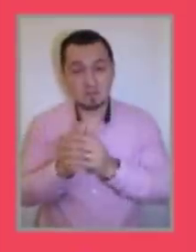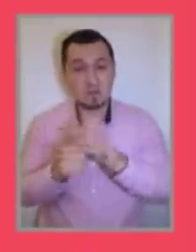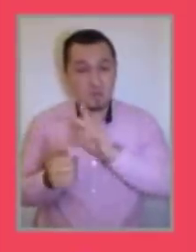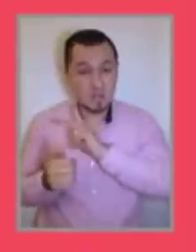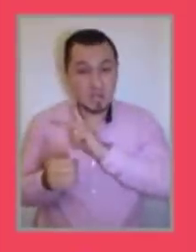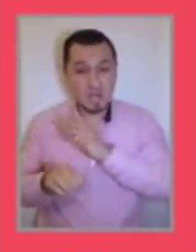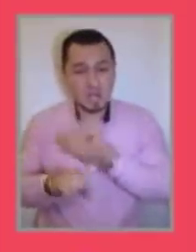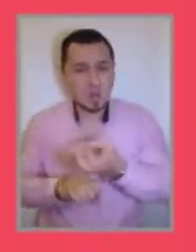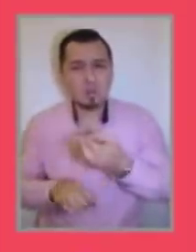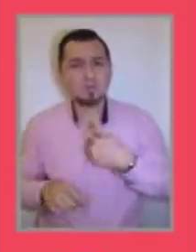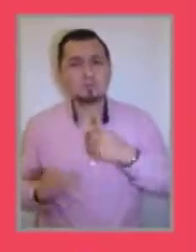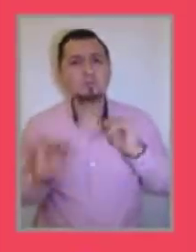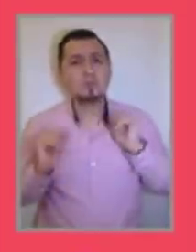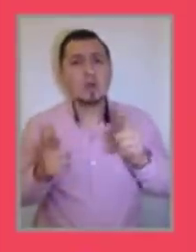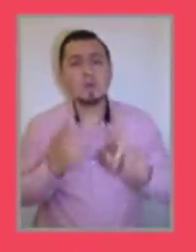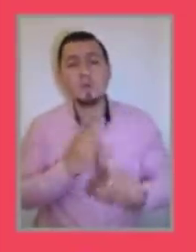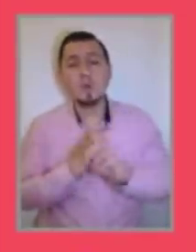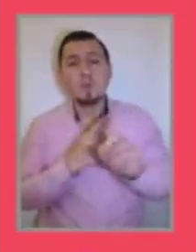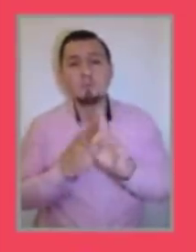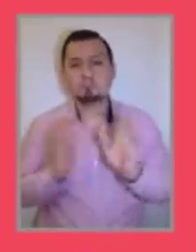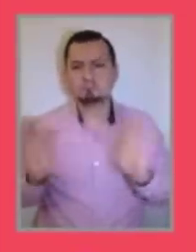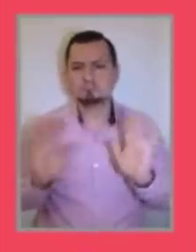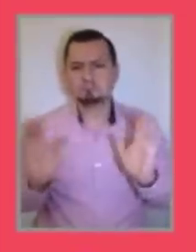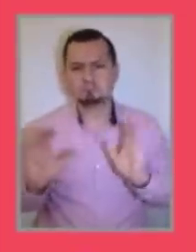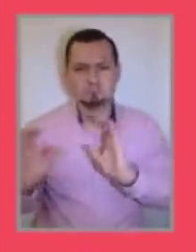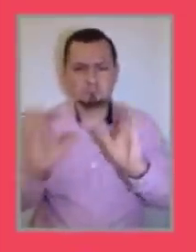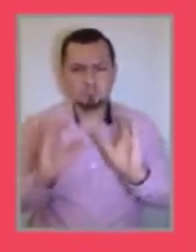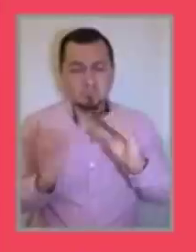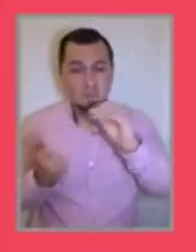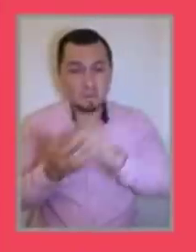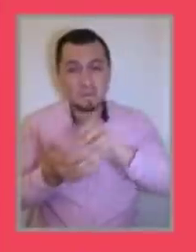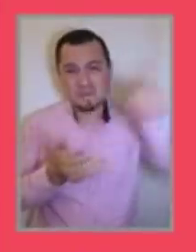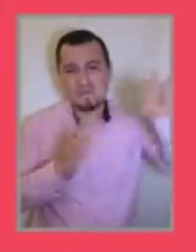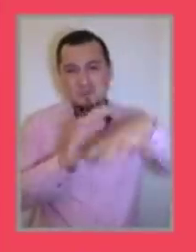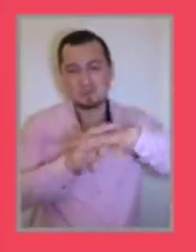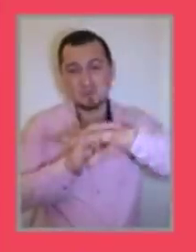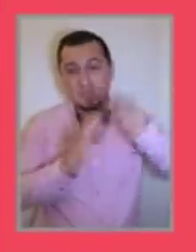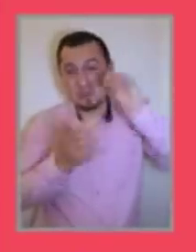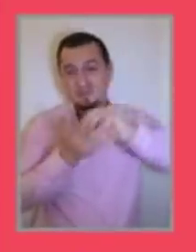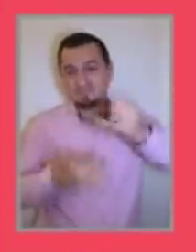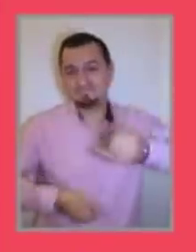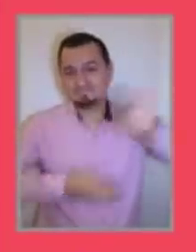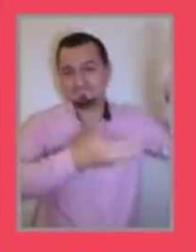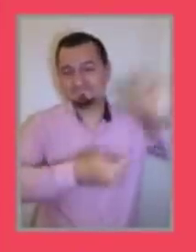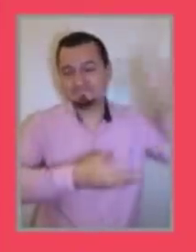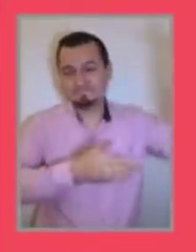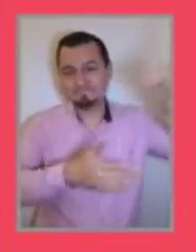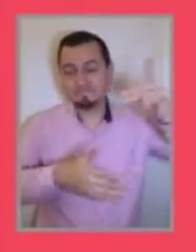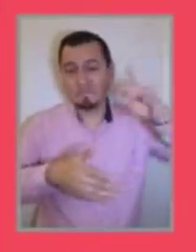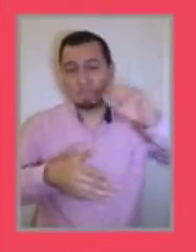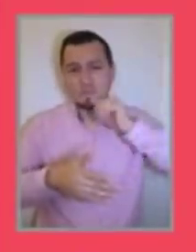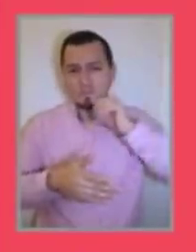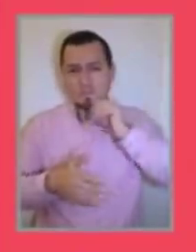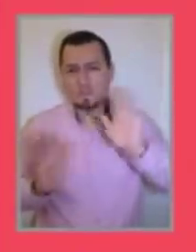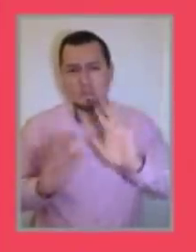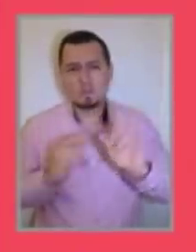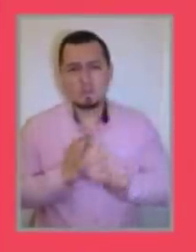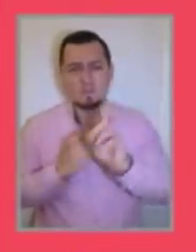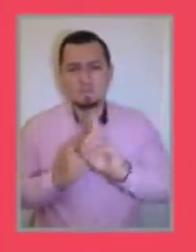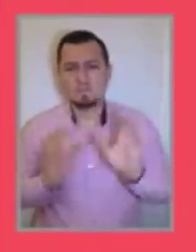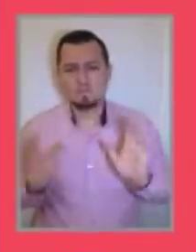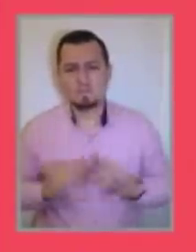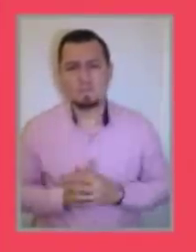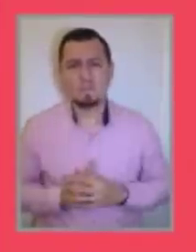tenemos registro de un problema en el destino final de la basura. Hasta ahora ese no ha sido un problema.